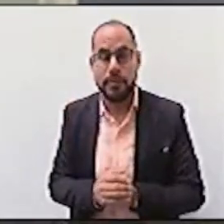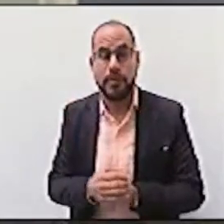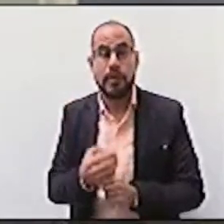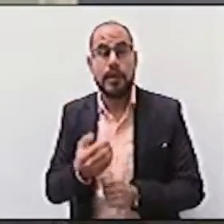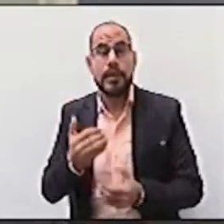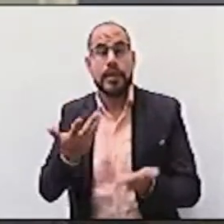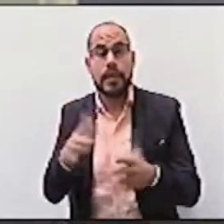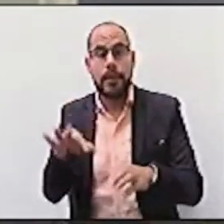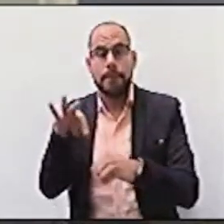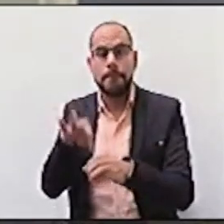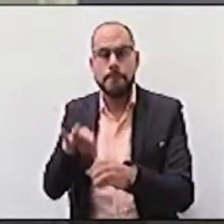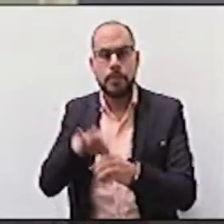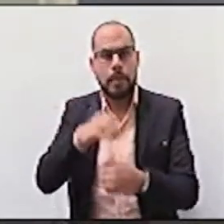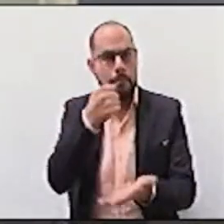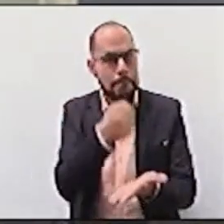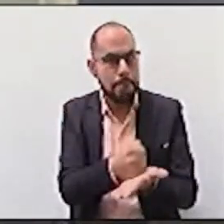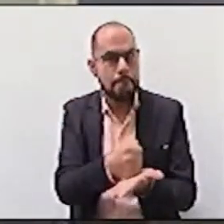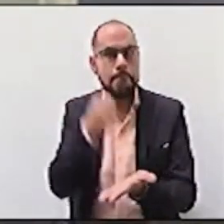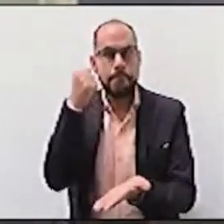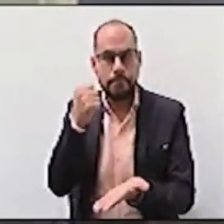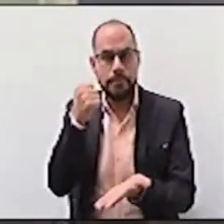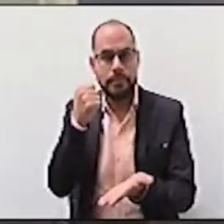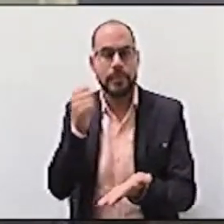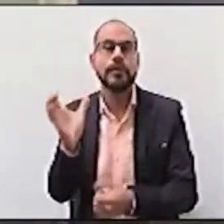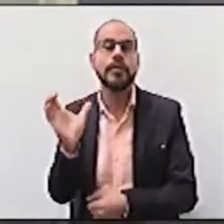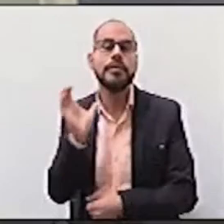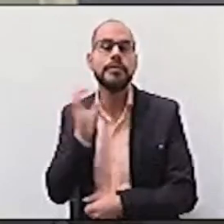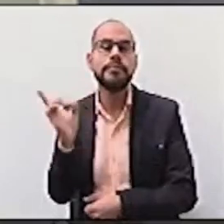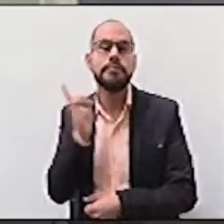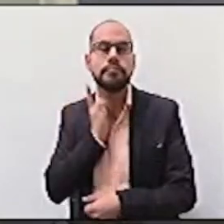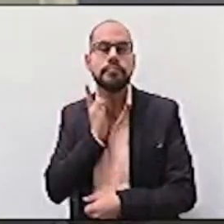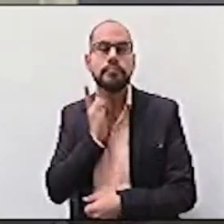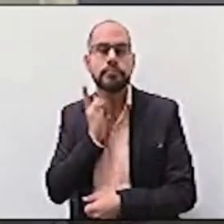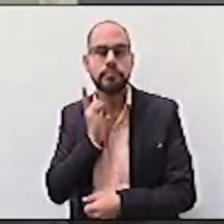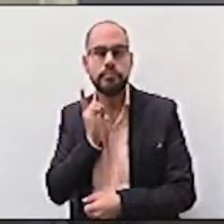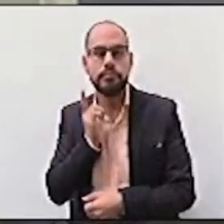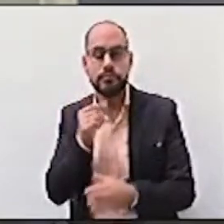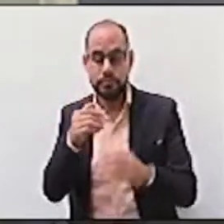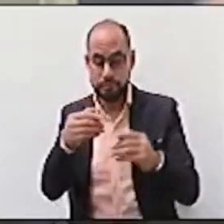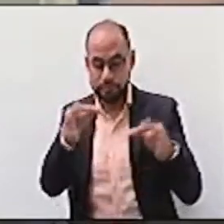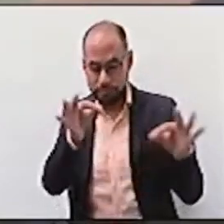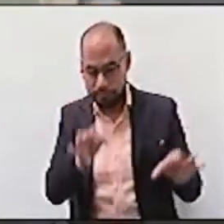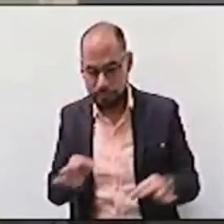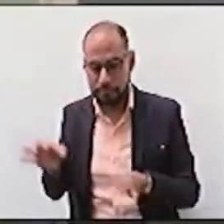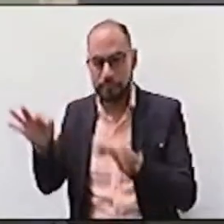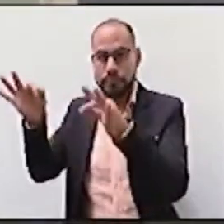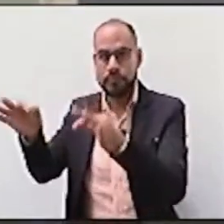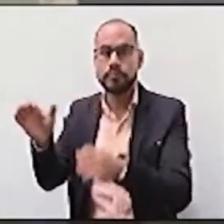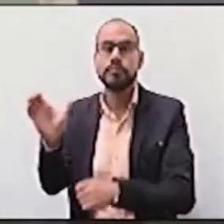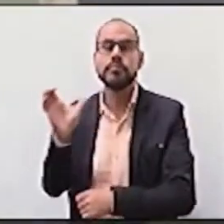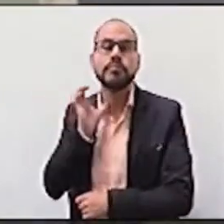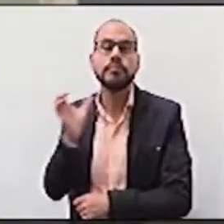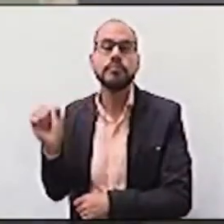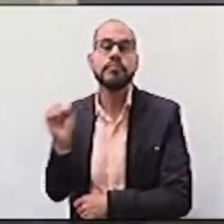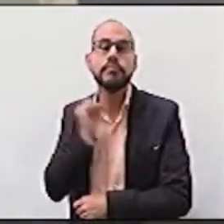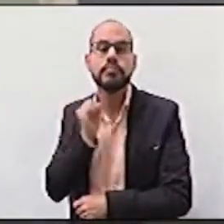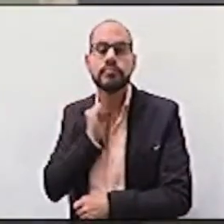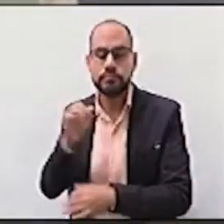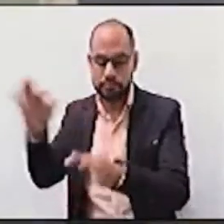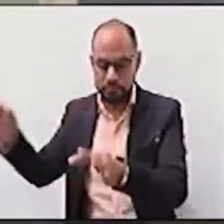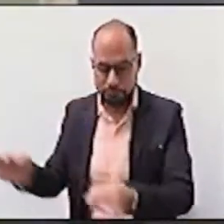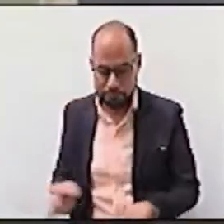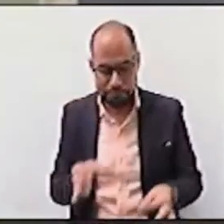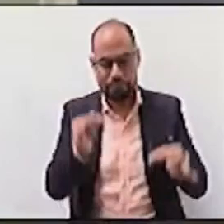se votó y se aprobó en Cámara de Diputados, la minuta pasó a la Cámara de Senadores, y